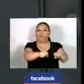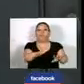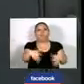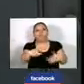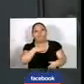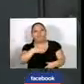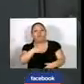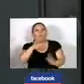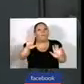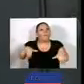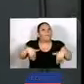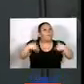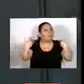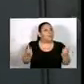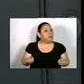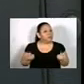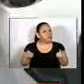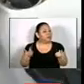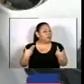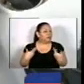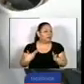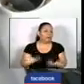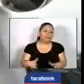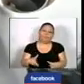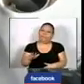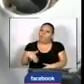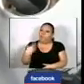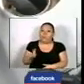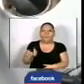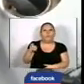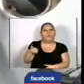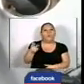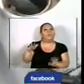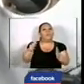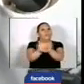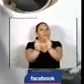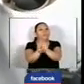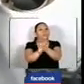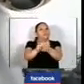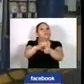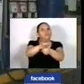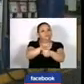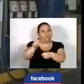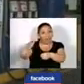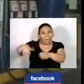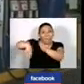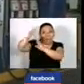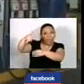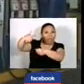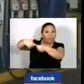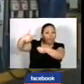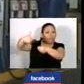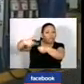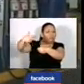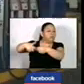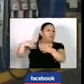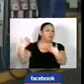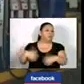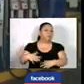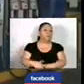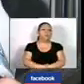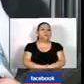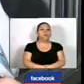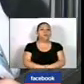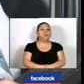Aseguran que su economía ya está deteriorada por el impacto de la pandemia y que estos incrementos los perjudican aún más.